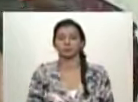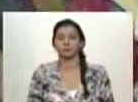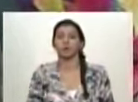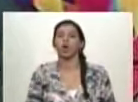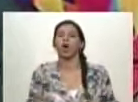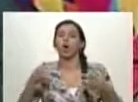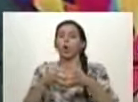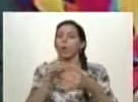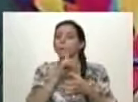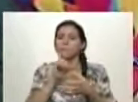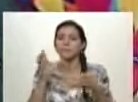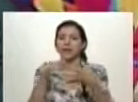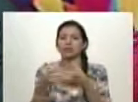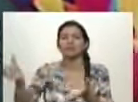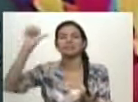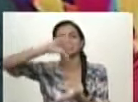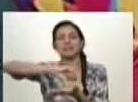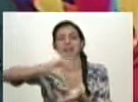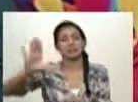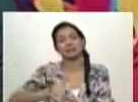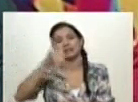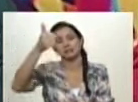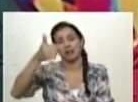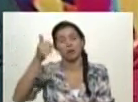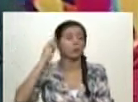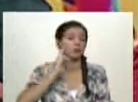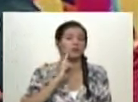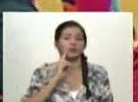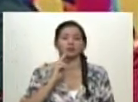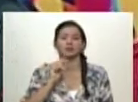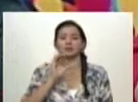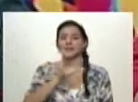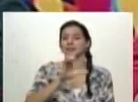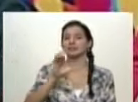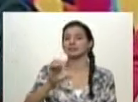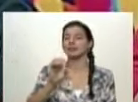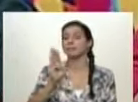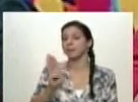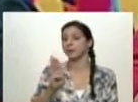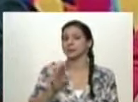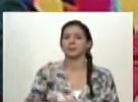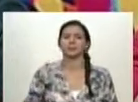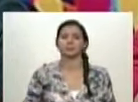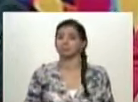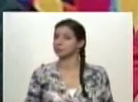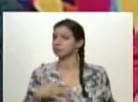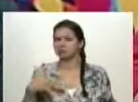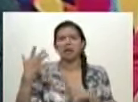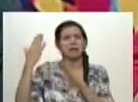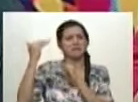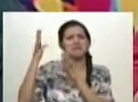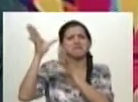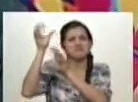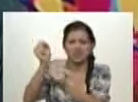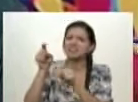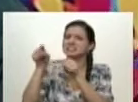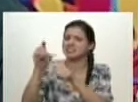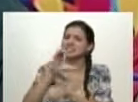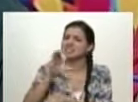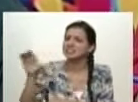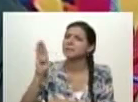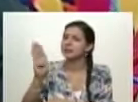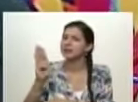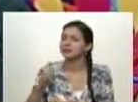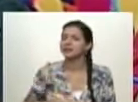Comando central bolivariano, el CCB. Yo tengo mucha esperanza de ese CCB y de ese